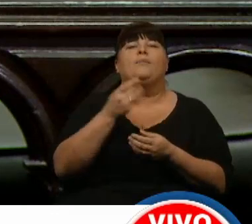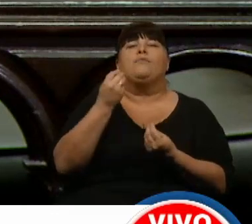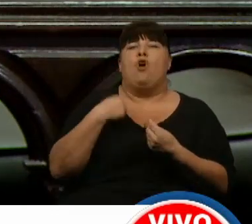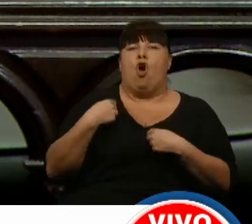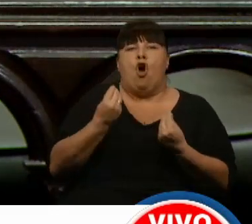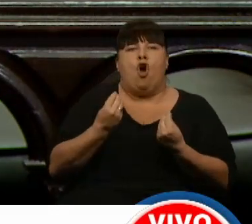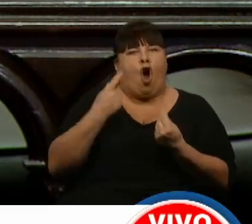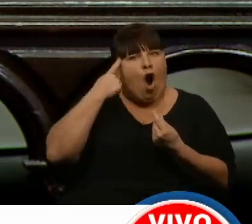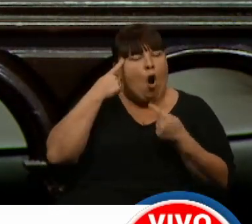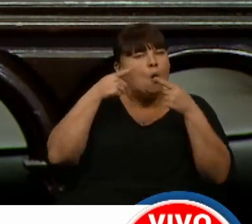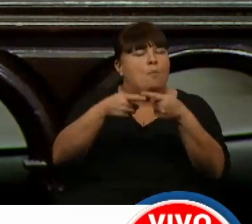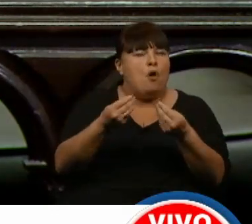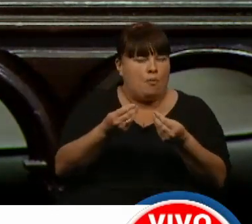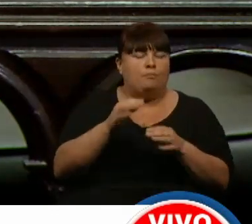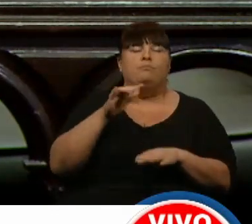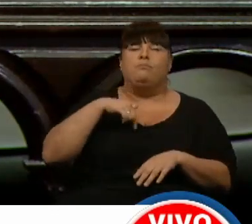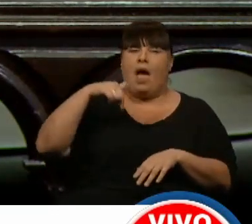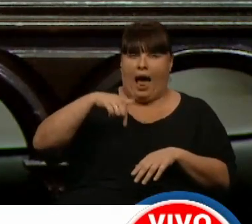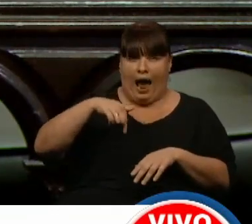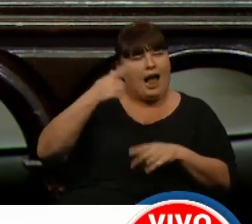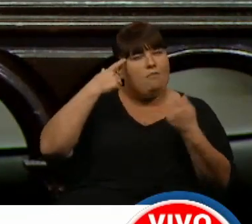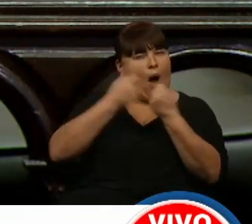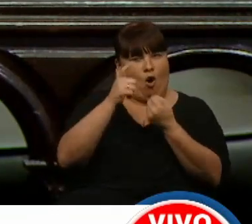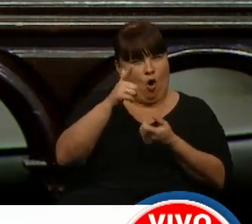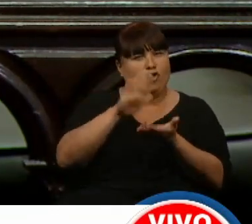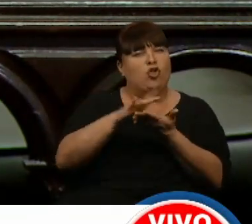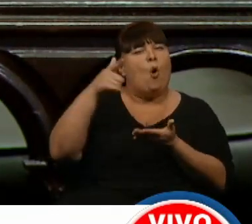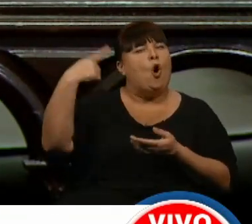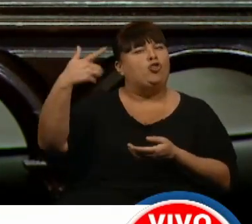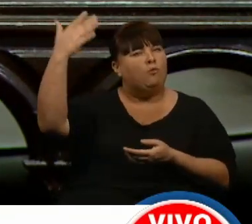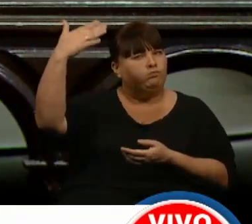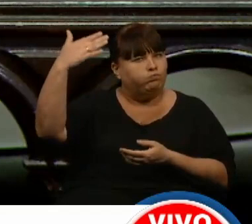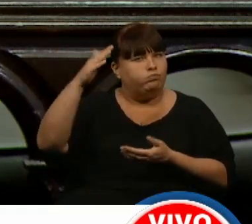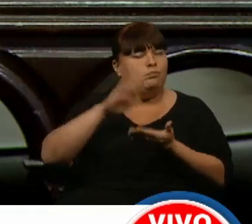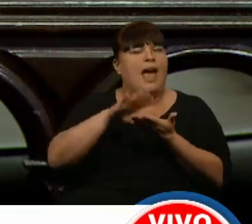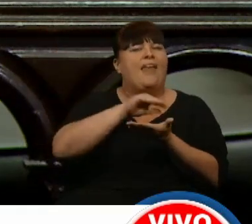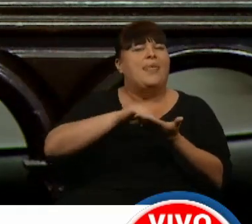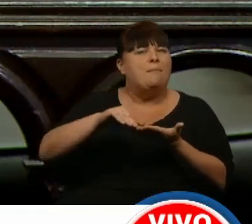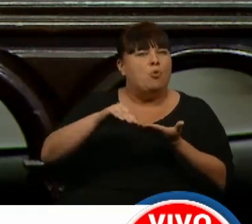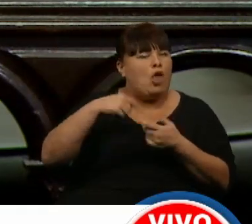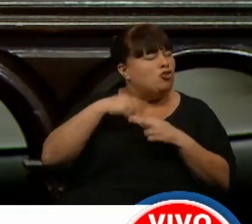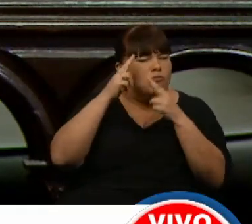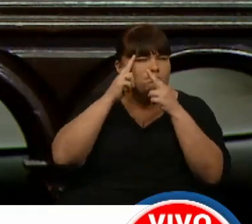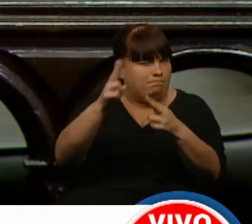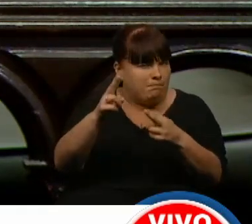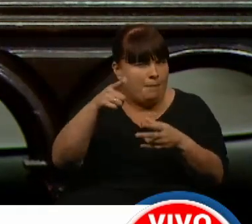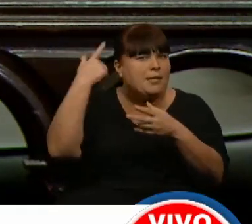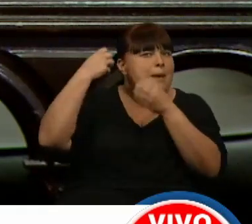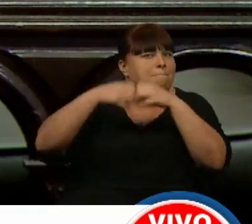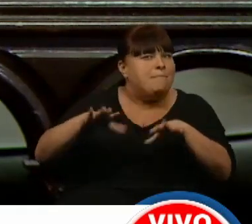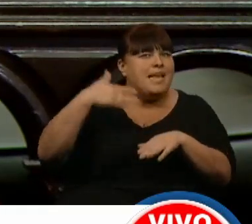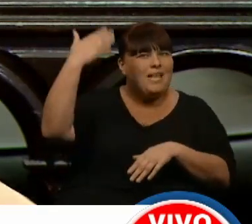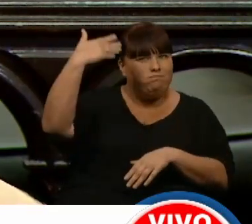nos posicionamos para mirarlo. Y acá voy a disentir con algo que se dijo en una de las diputadas, a quien respeto mucho al comienzo